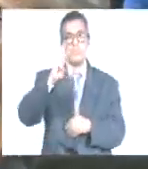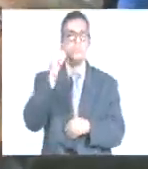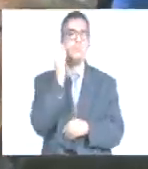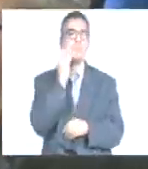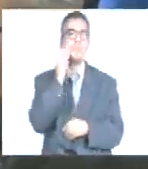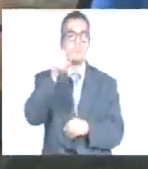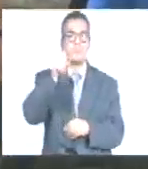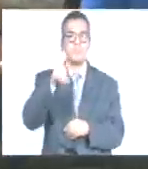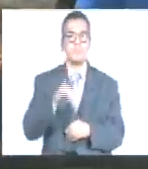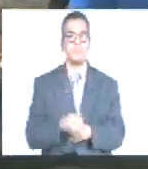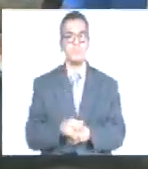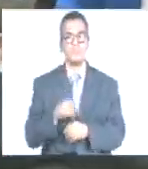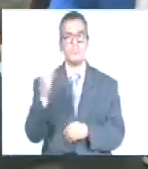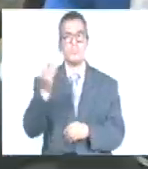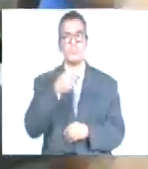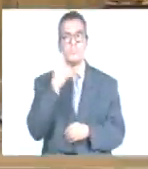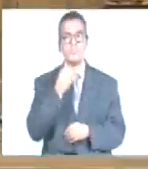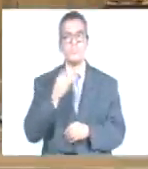de ello.